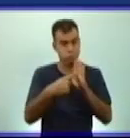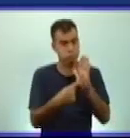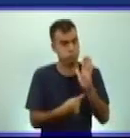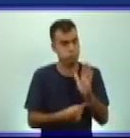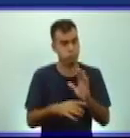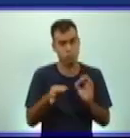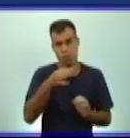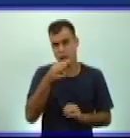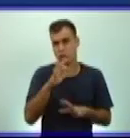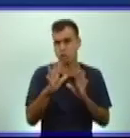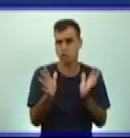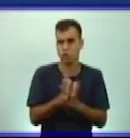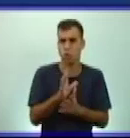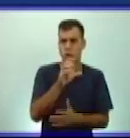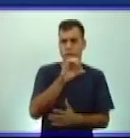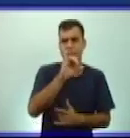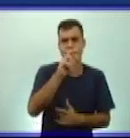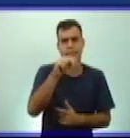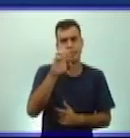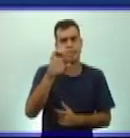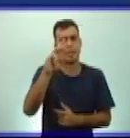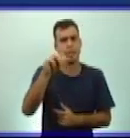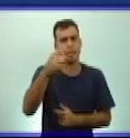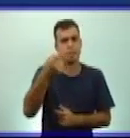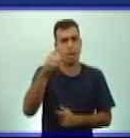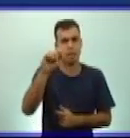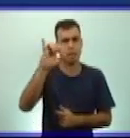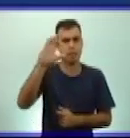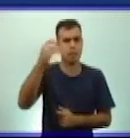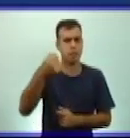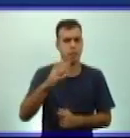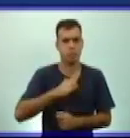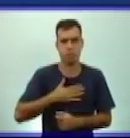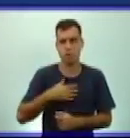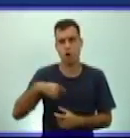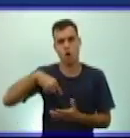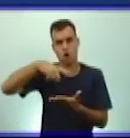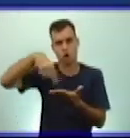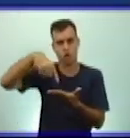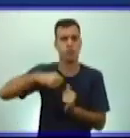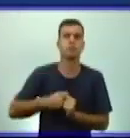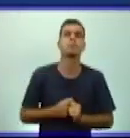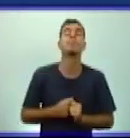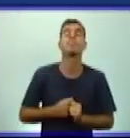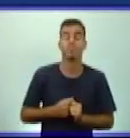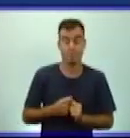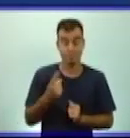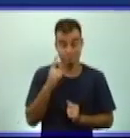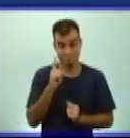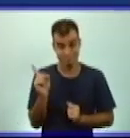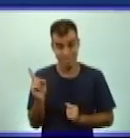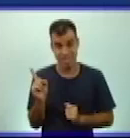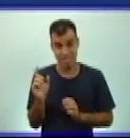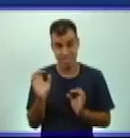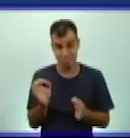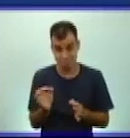a la cinemática de la rotación. Antes de comenzar con todo este estudio de la cinemática, específicamente de la